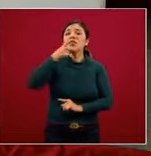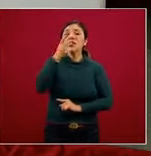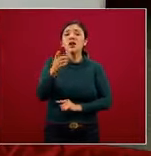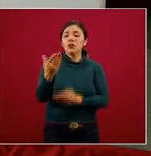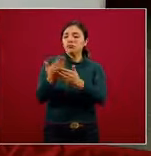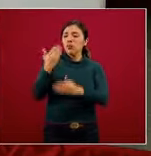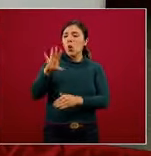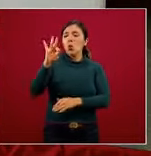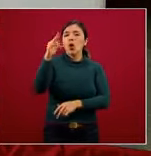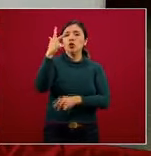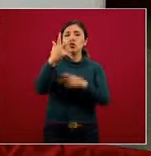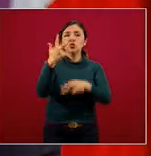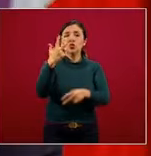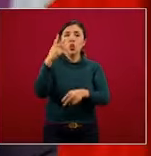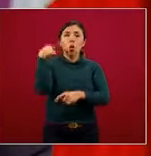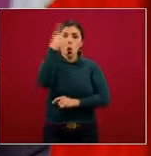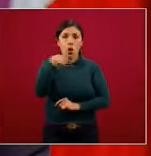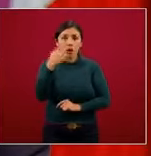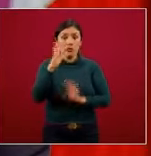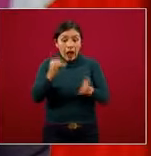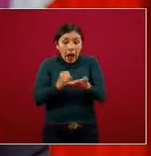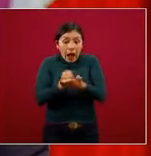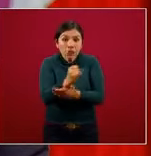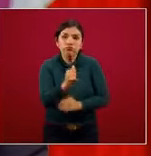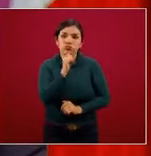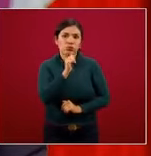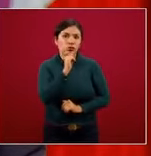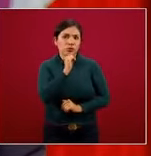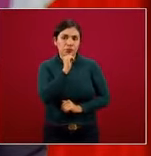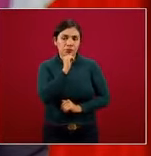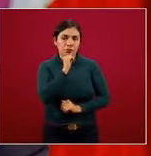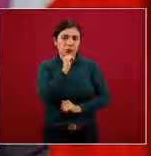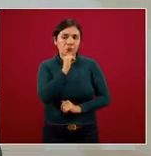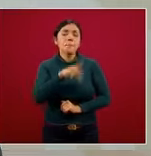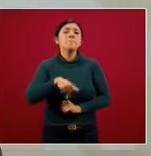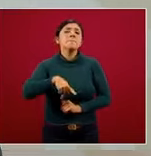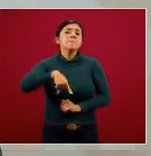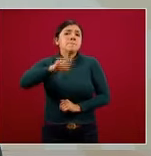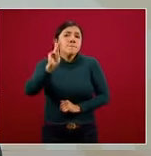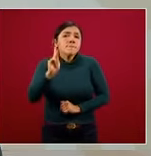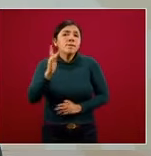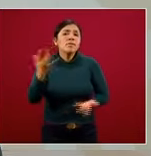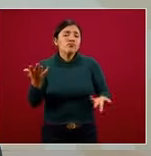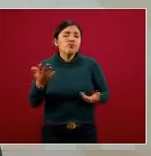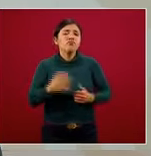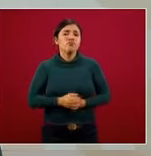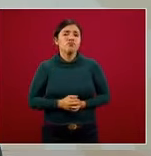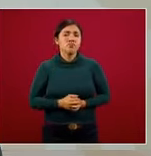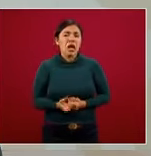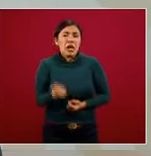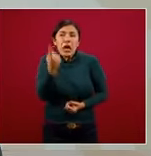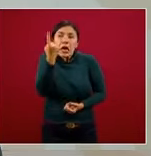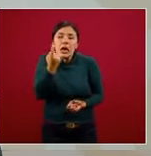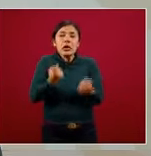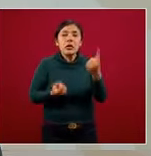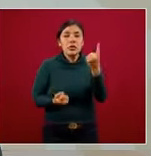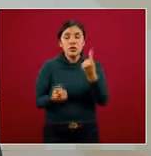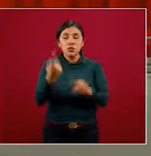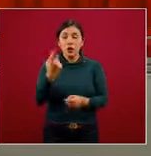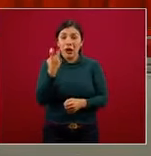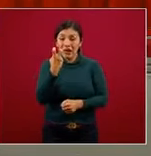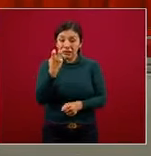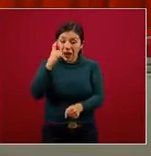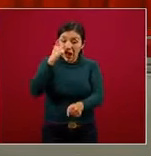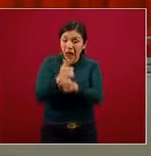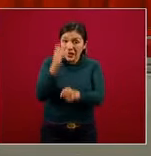de información. No ha habido ninguna determinación. Sin embargo, en general, excepto contadas excepciones, el